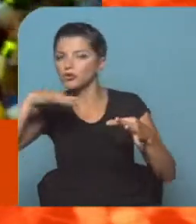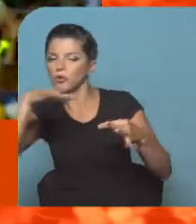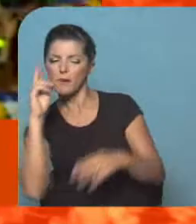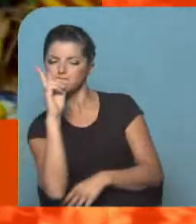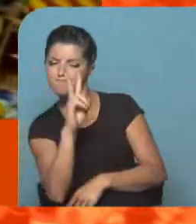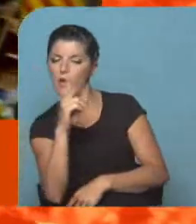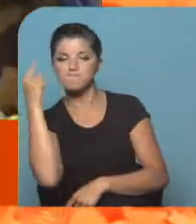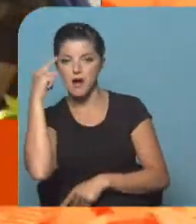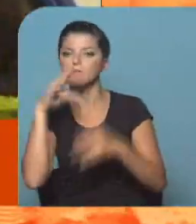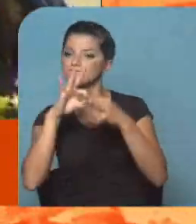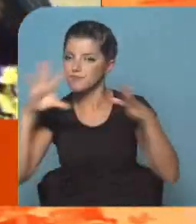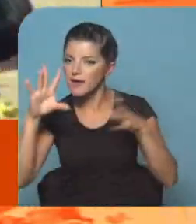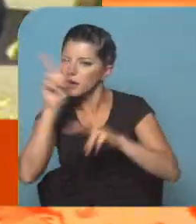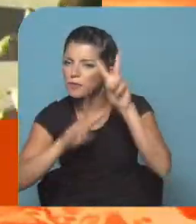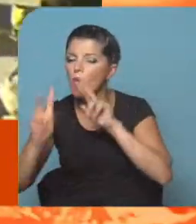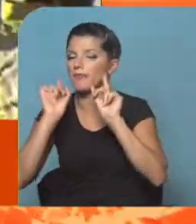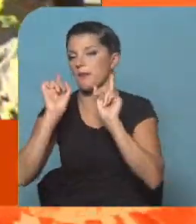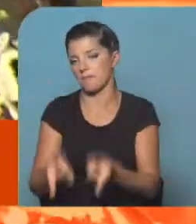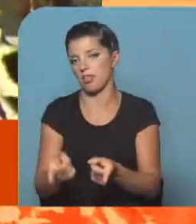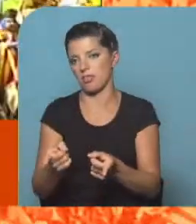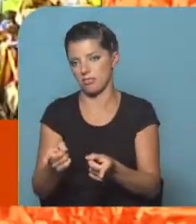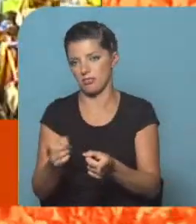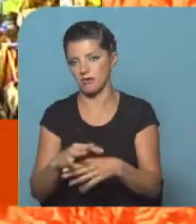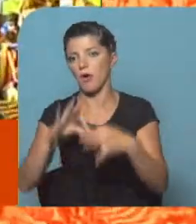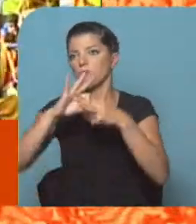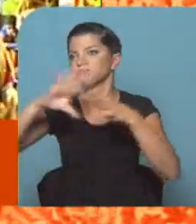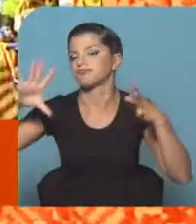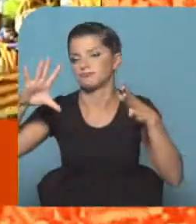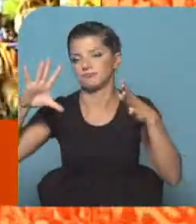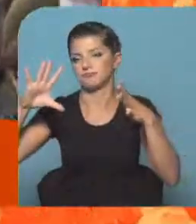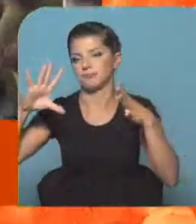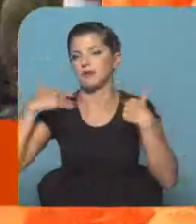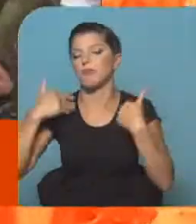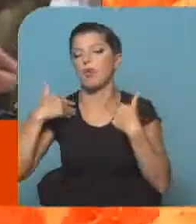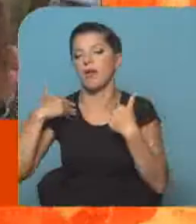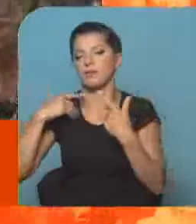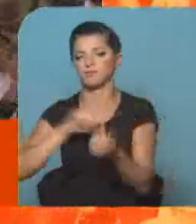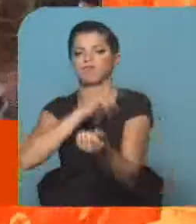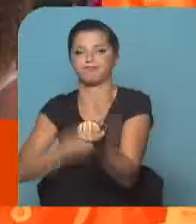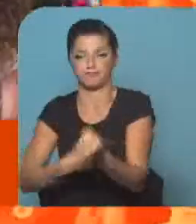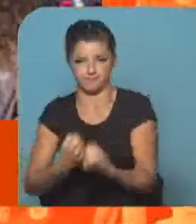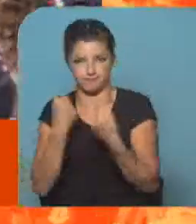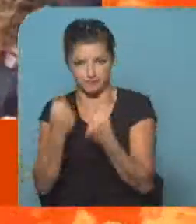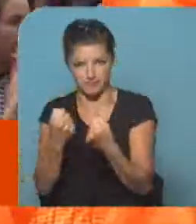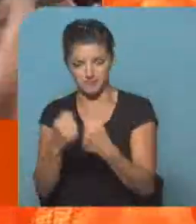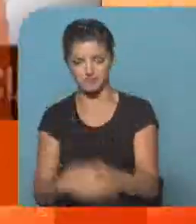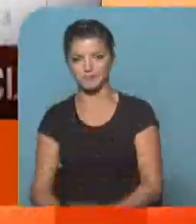del continente que buscan separarse de sus gobiernos centrales y conquistar más autonomía. Y